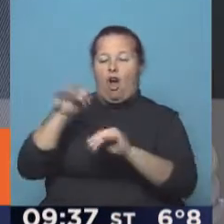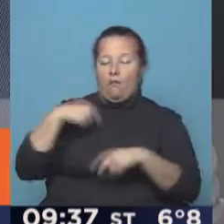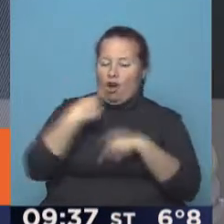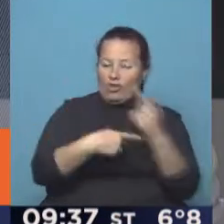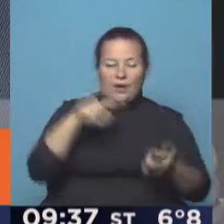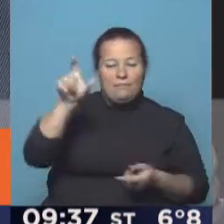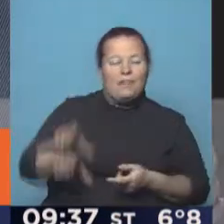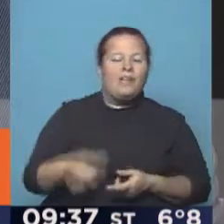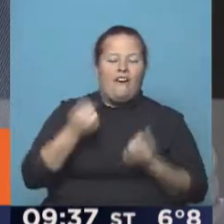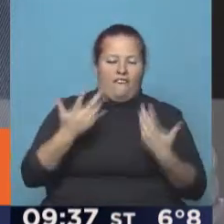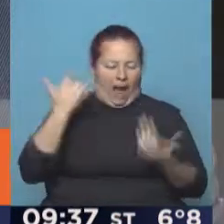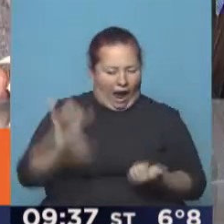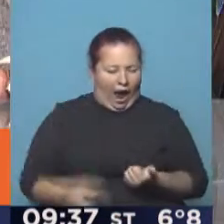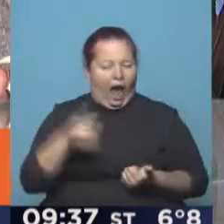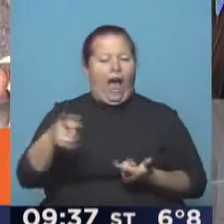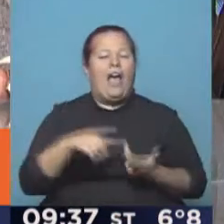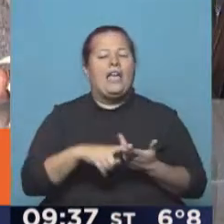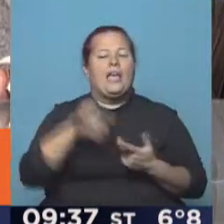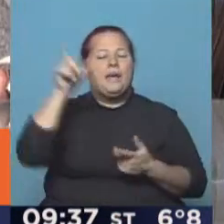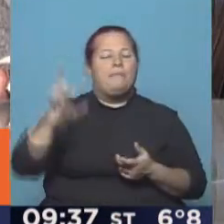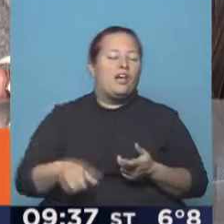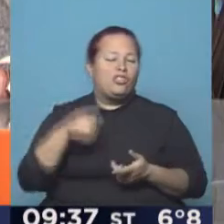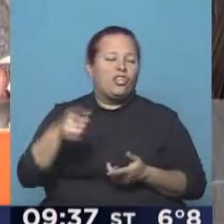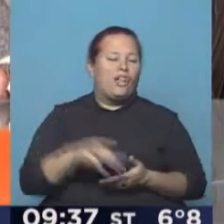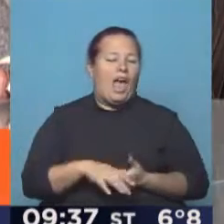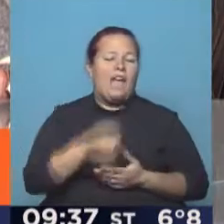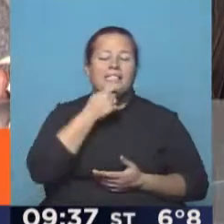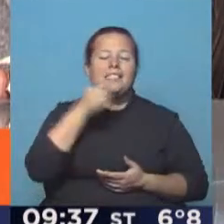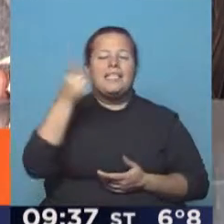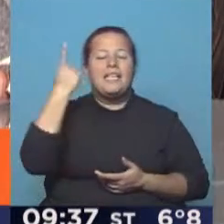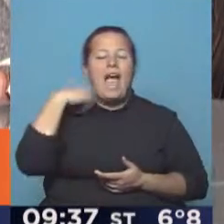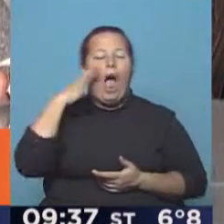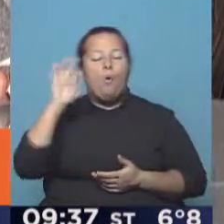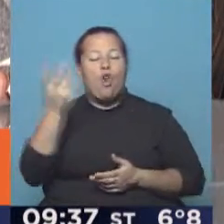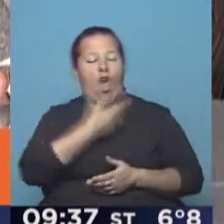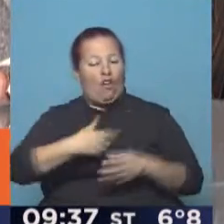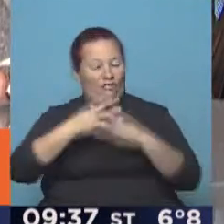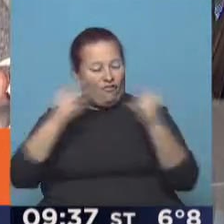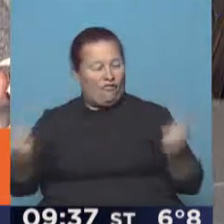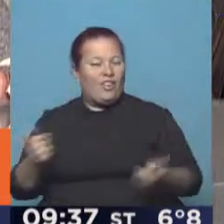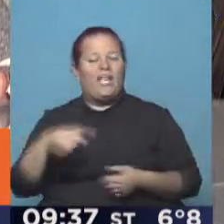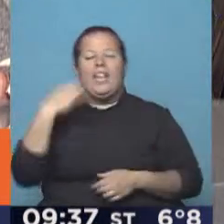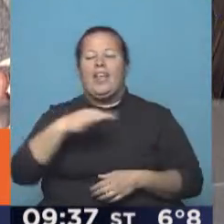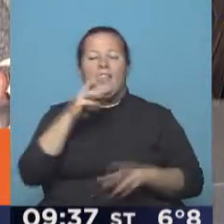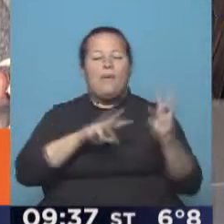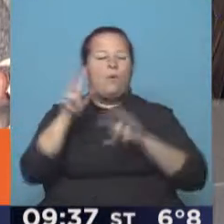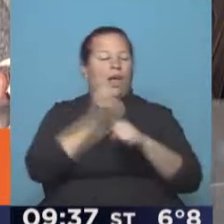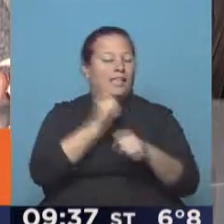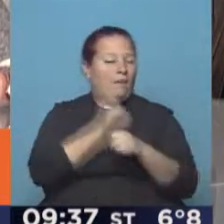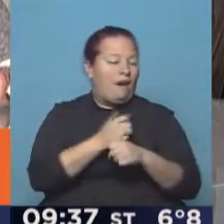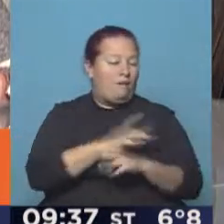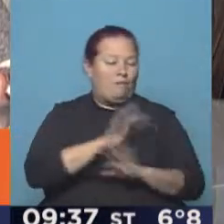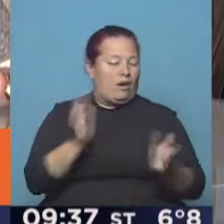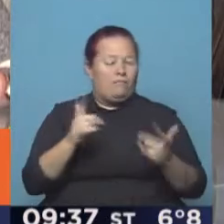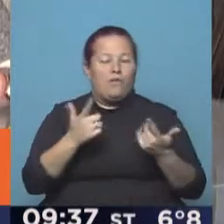es una persona que tiene valores, es una persona que cuando don Arturo terminó el gobierno tuvo que salir a buscar trabajo porque